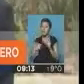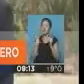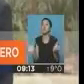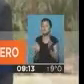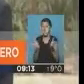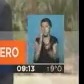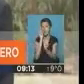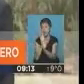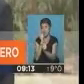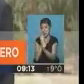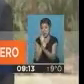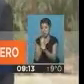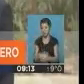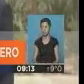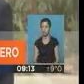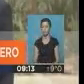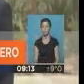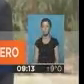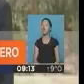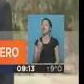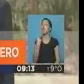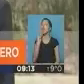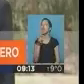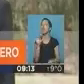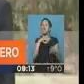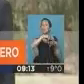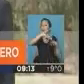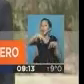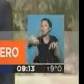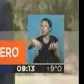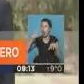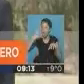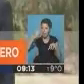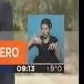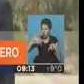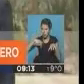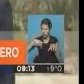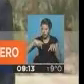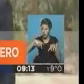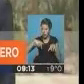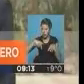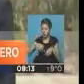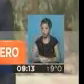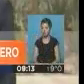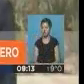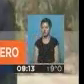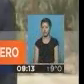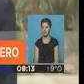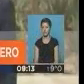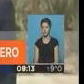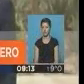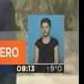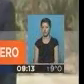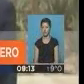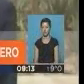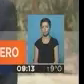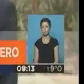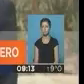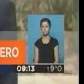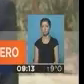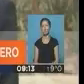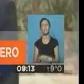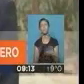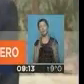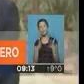provincia. ¿Qué cantidad de stand va a tener acá la ciencia y tecnología, su área? Bueno, tiene